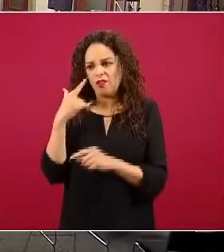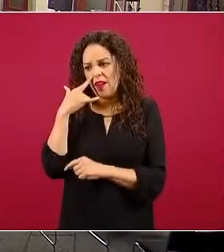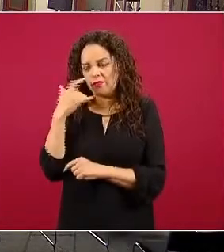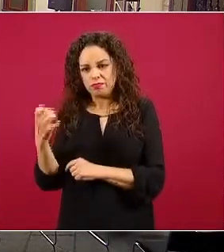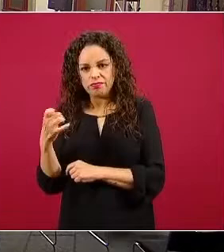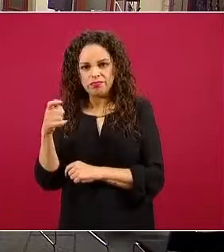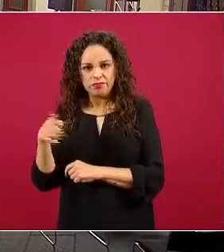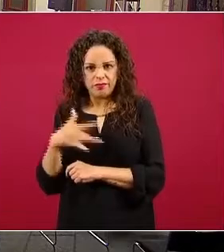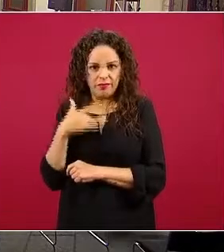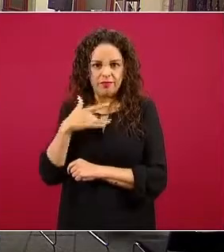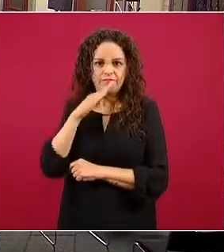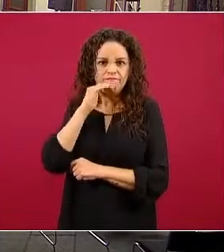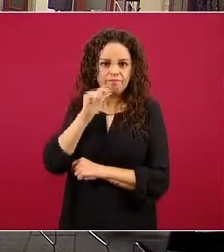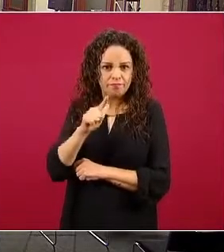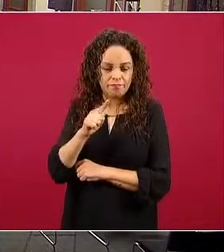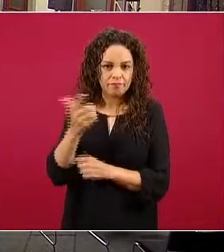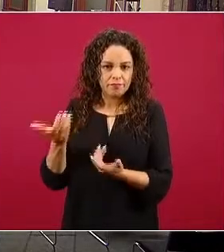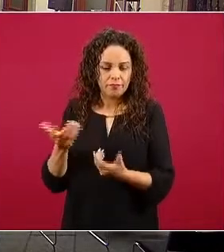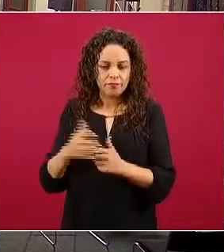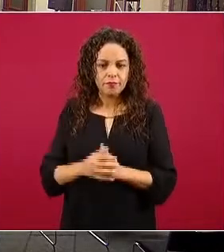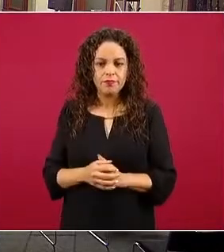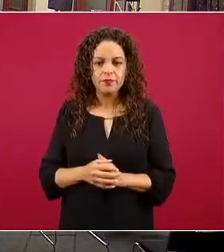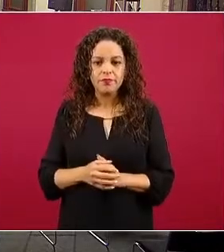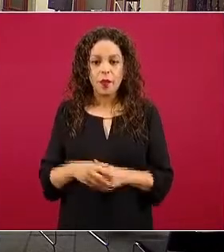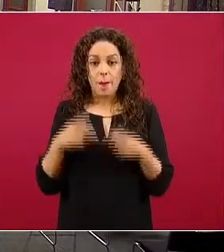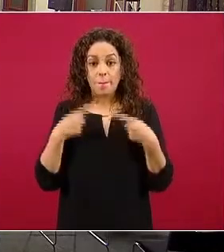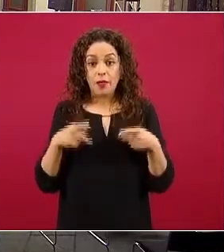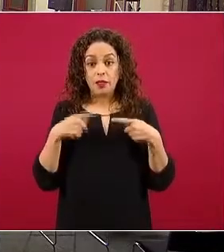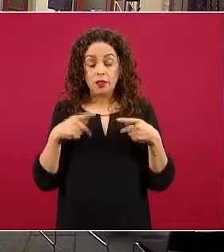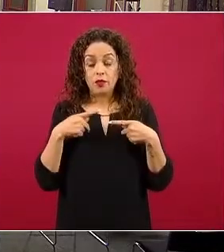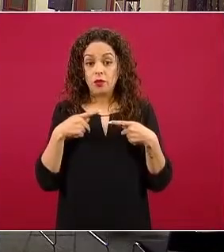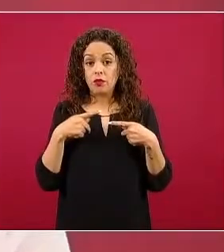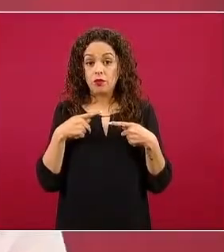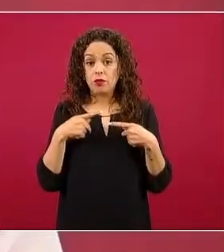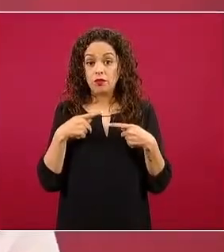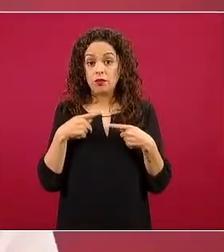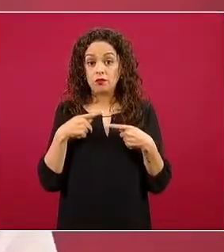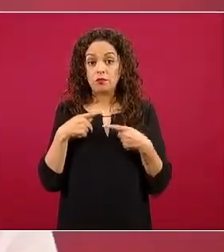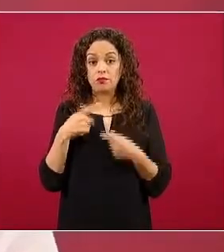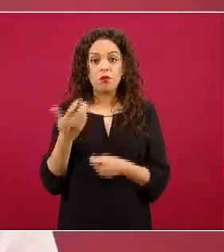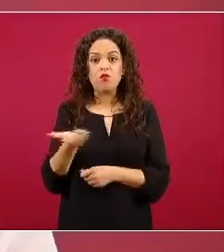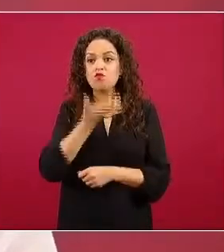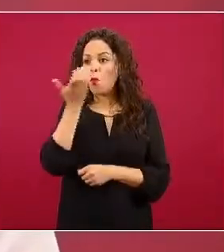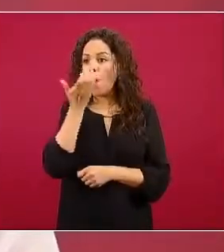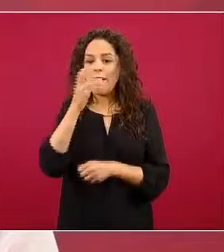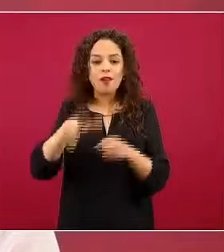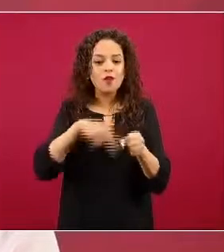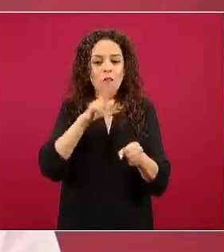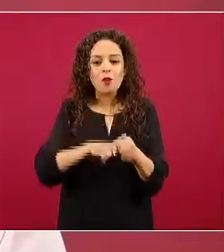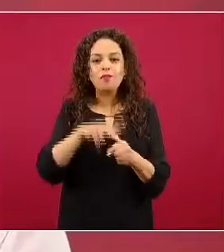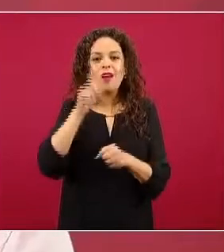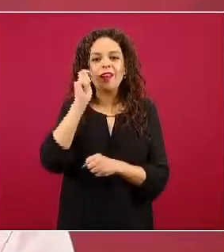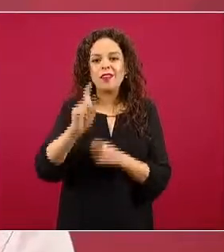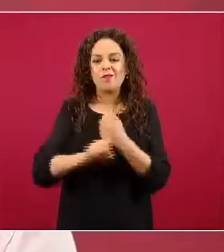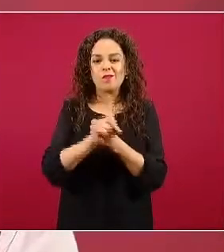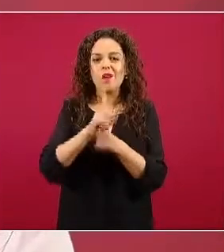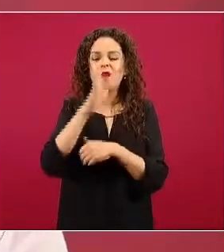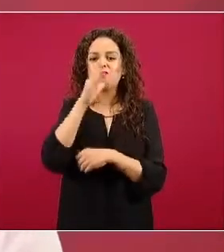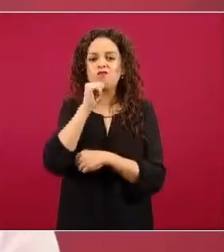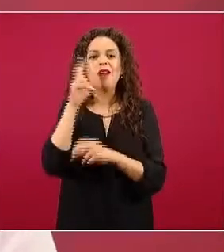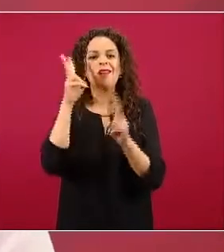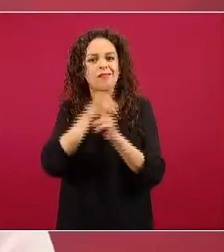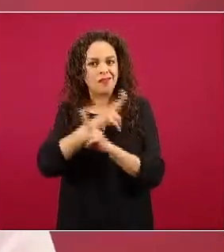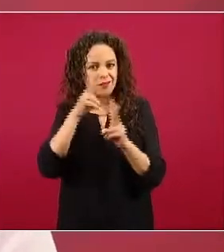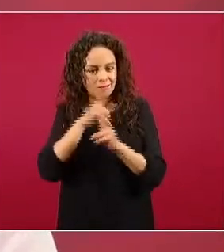de esta epidemia, las personas que no presentan el clásico cuadro respiratorio y que puede ser